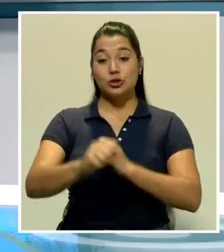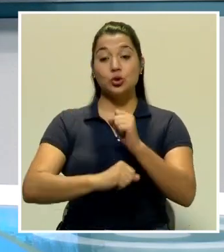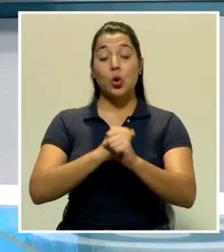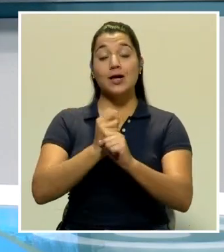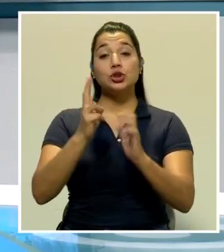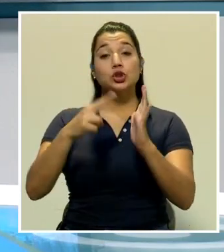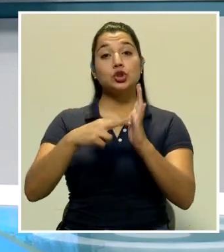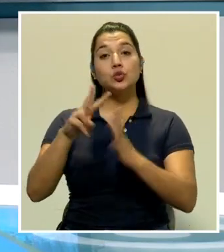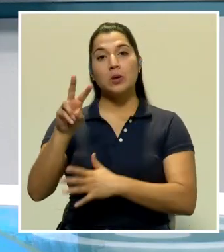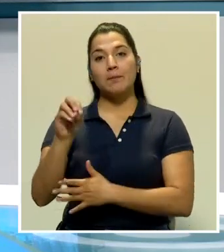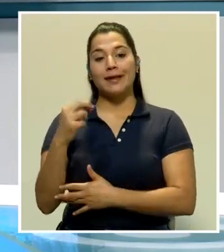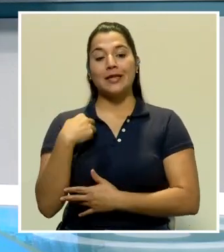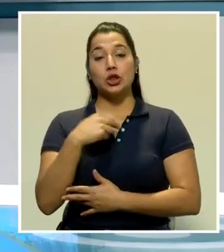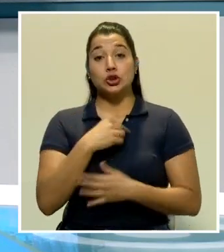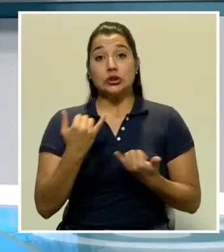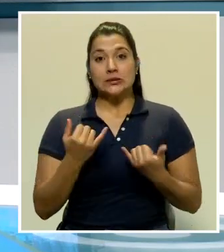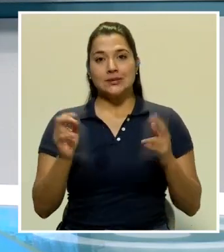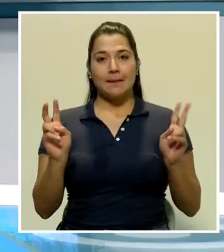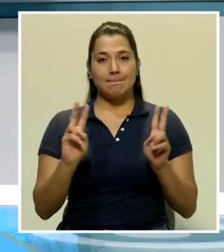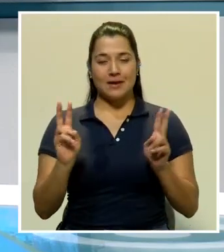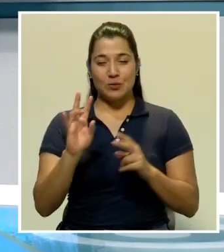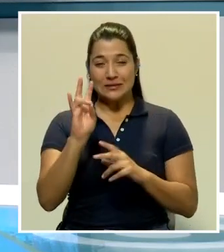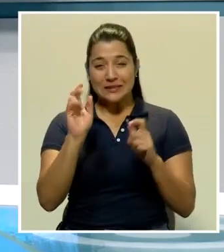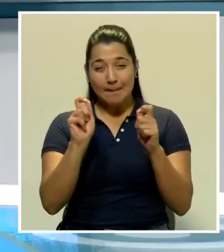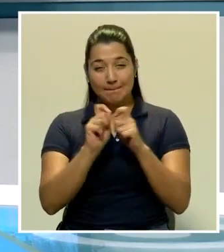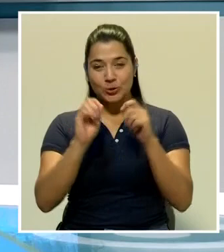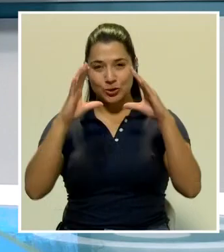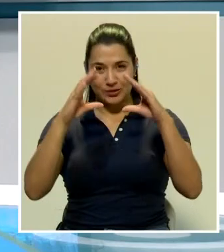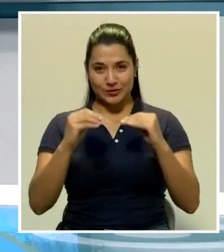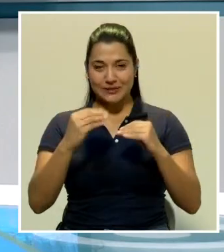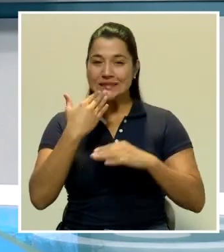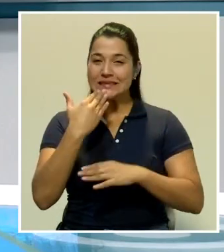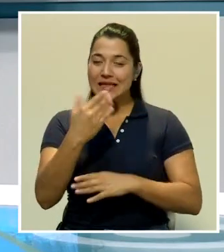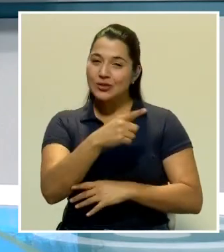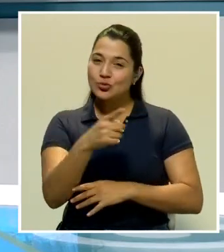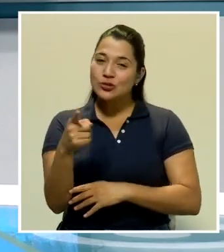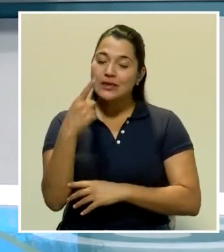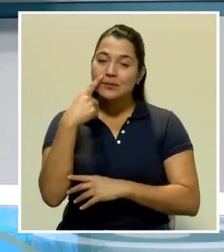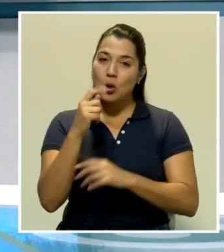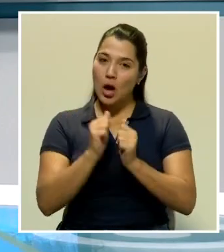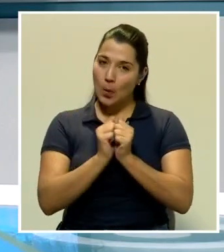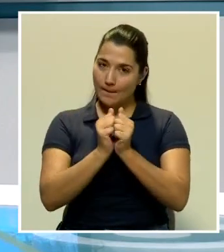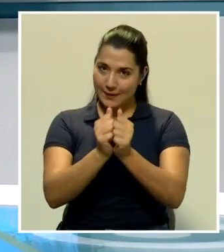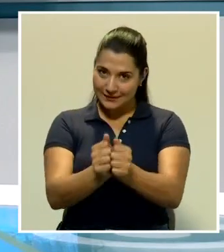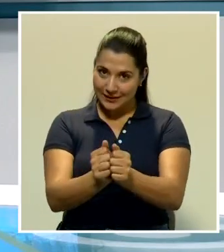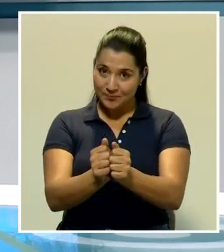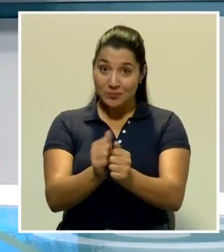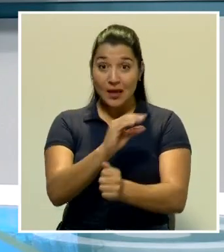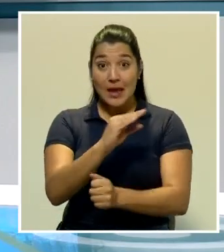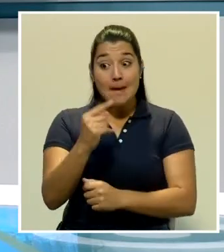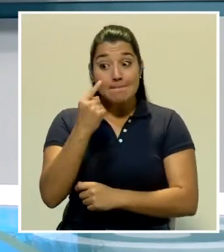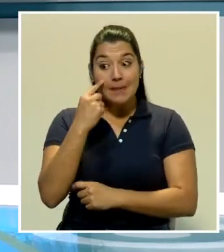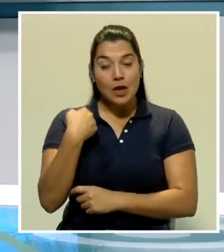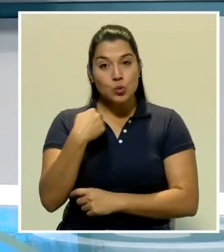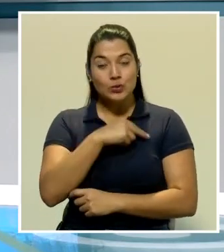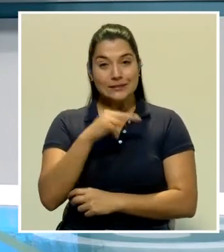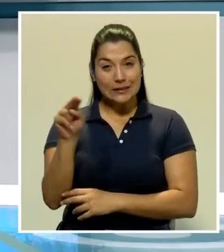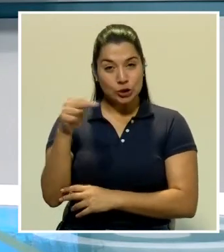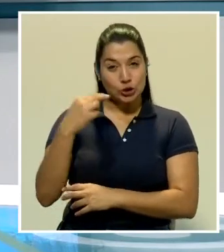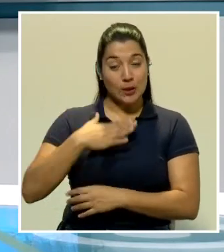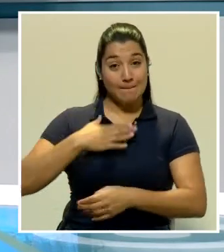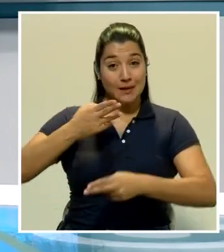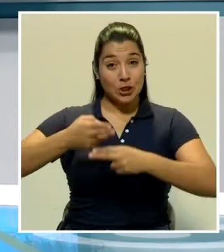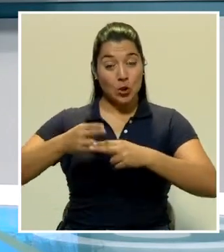2020. Estamos en vivo a las 7 en punto de la noche. Les agradecemos que nos acompañen y que se informen con nosotros.